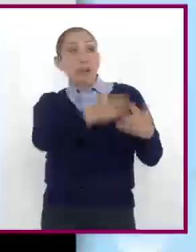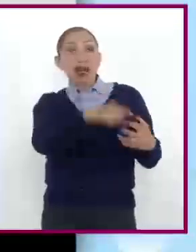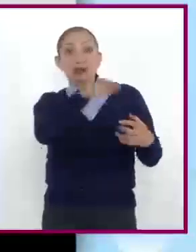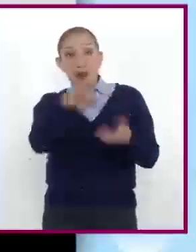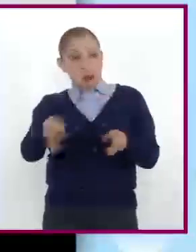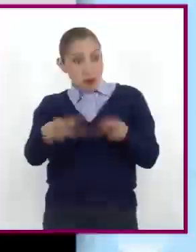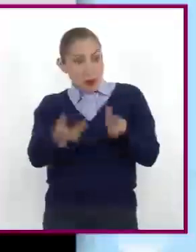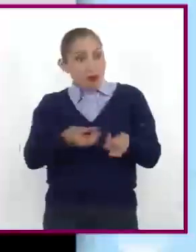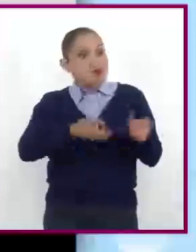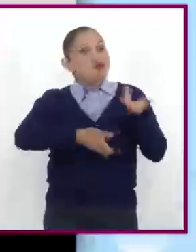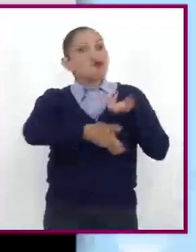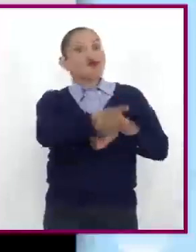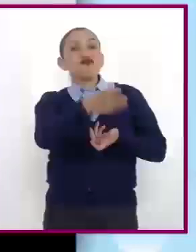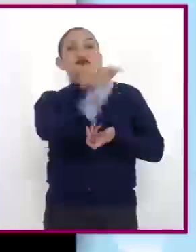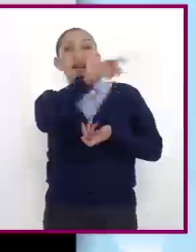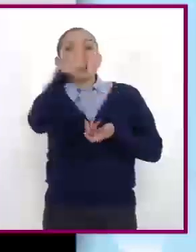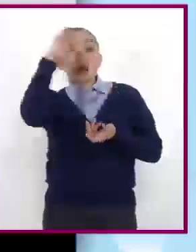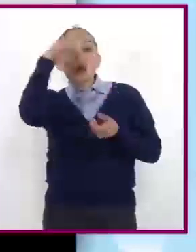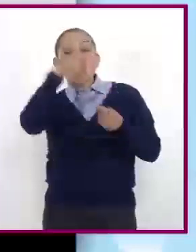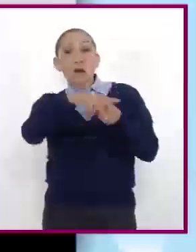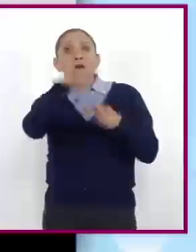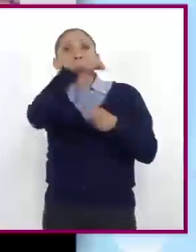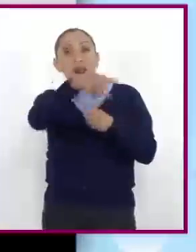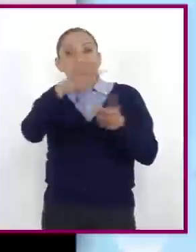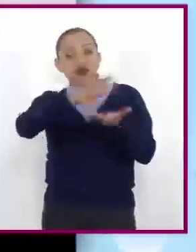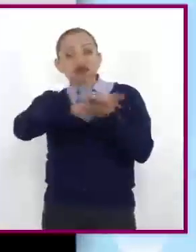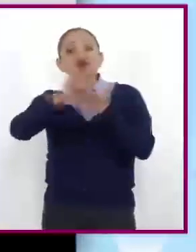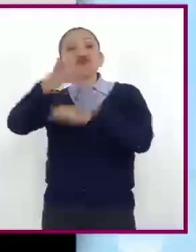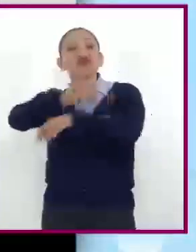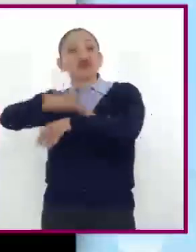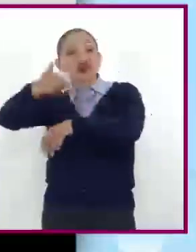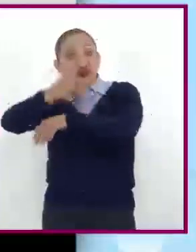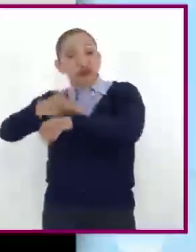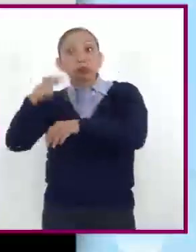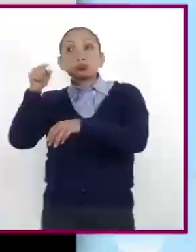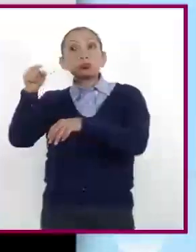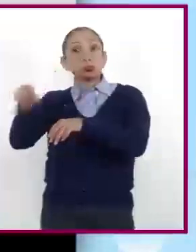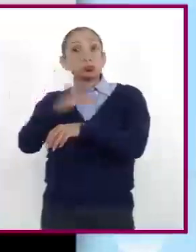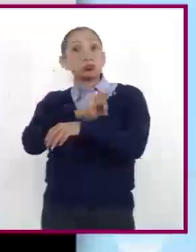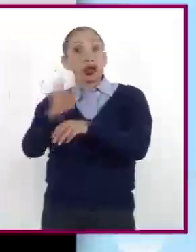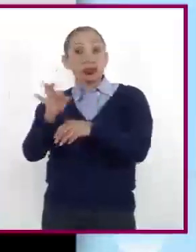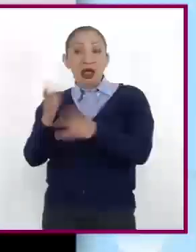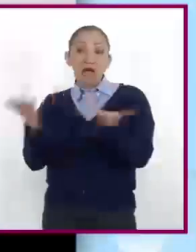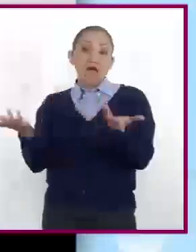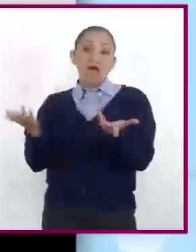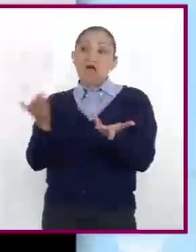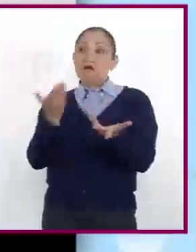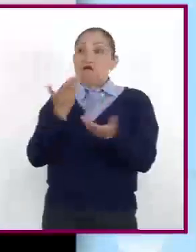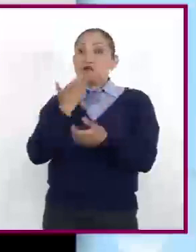empresa en Europa que está haciendo el proceso y que finalmente pudieron